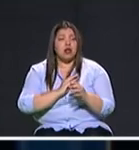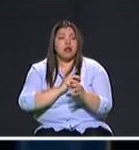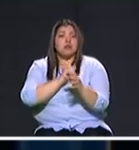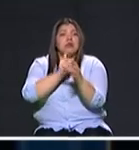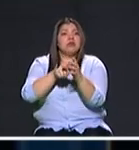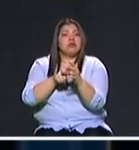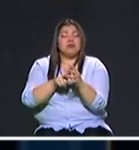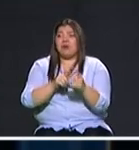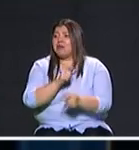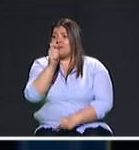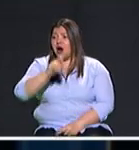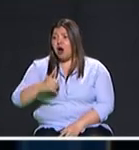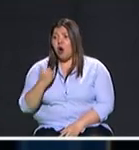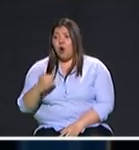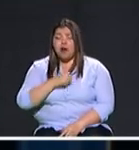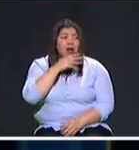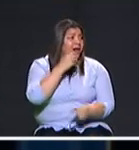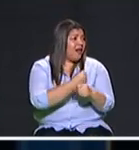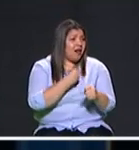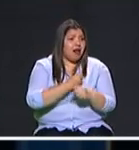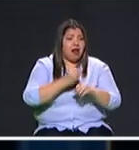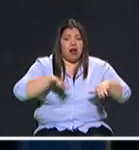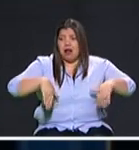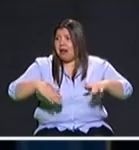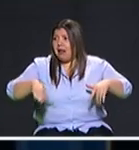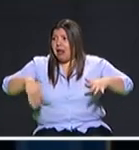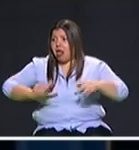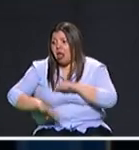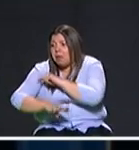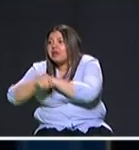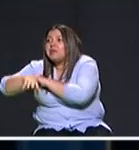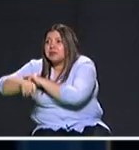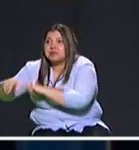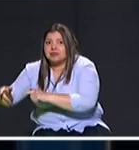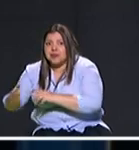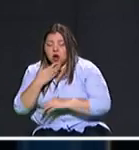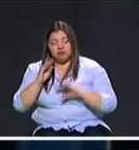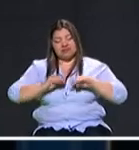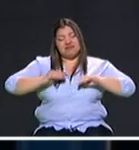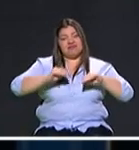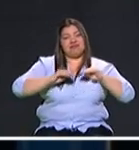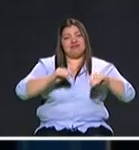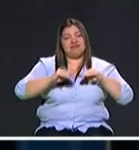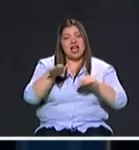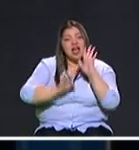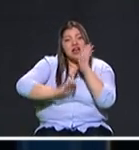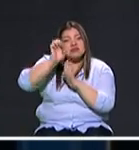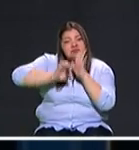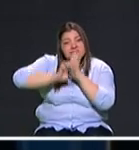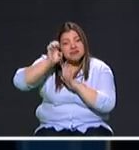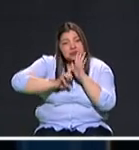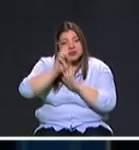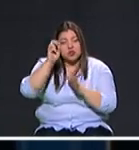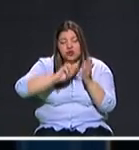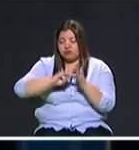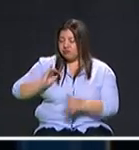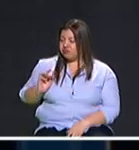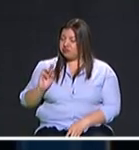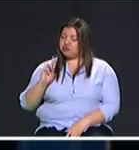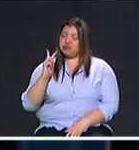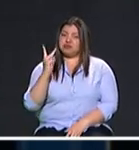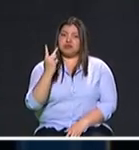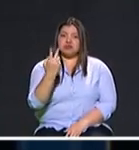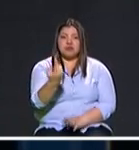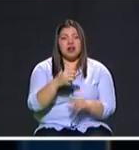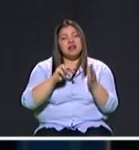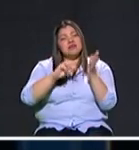criminalidad una apuesta grande con el ruta n un ecosistema nuestro emprendimiento innovación tengo en ciencia donde me lleva